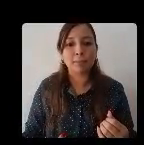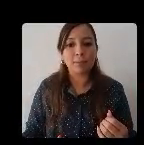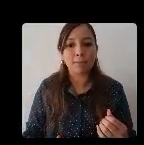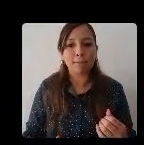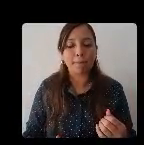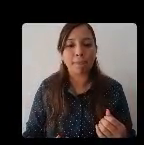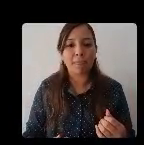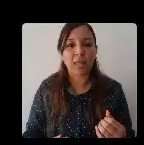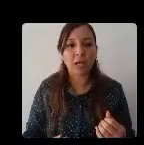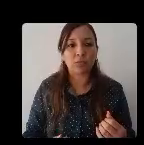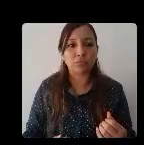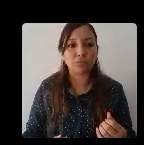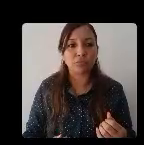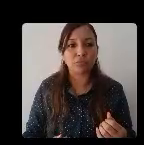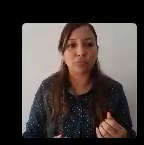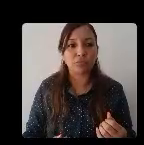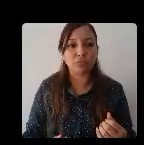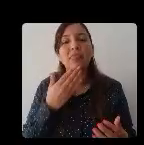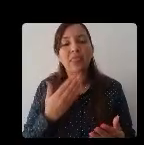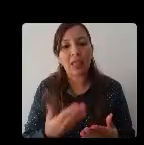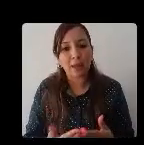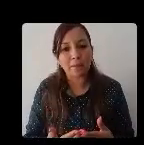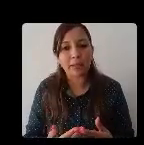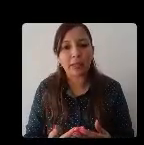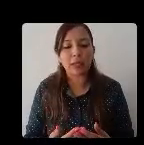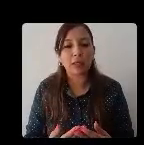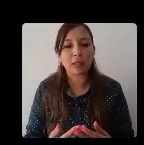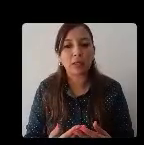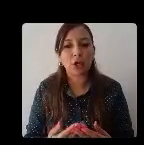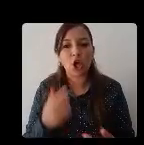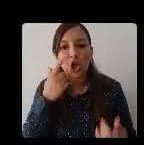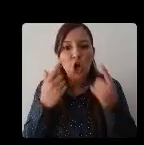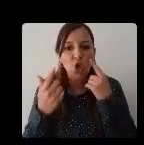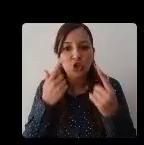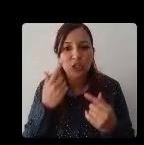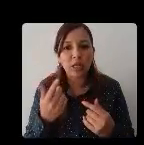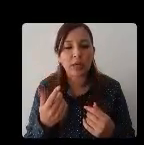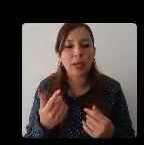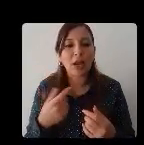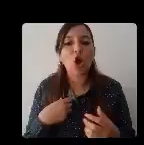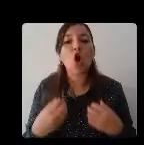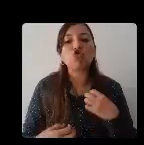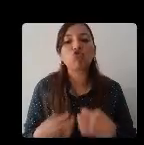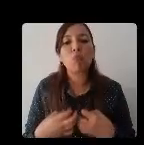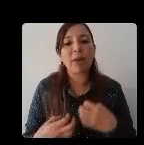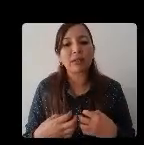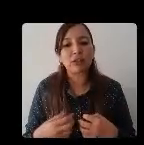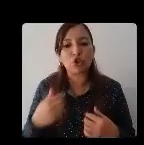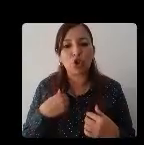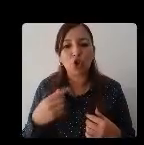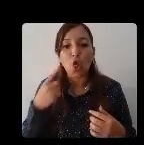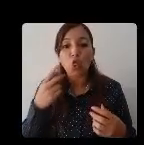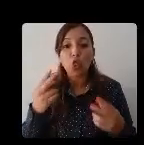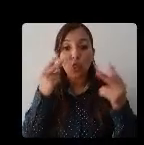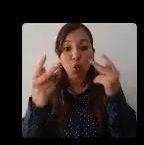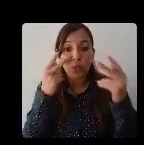mantener nuestra vivencia y nuestra identidad, ¿no? Aquí en el pueblo. Es así que también nos